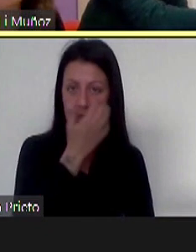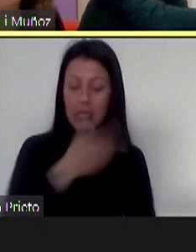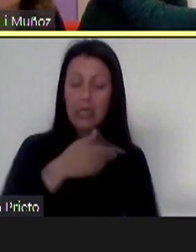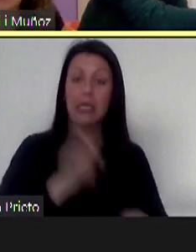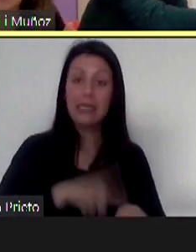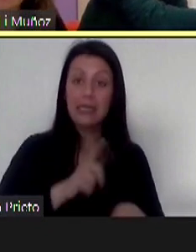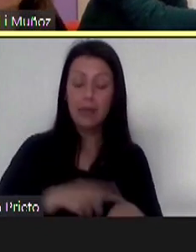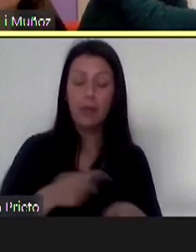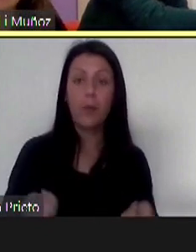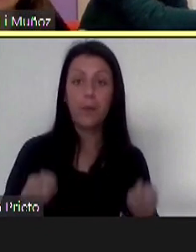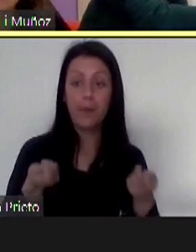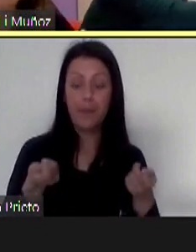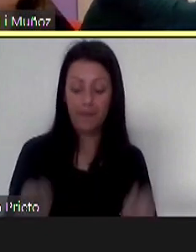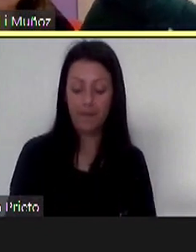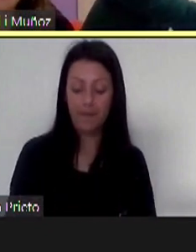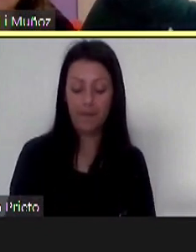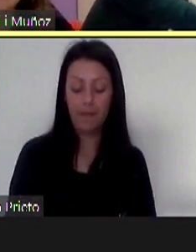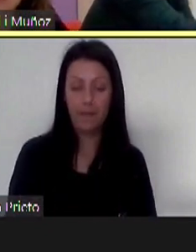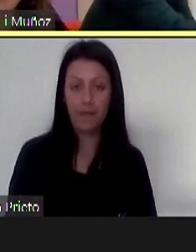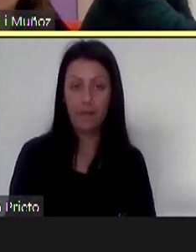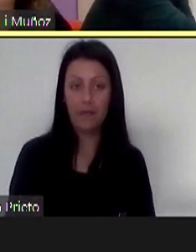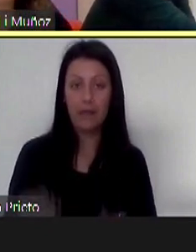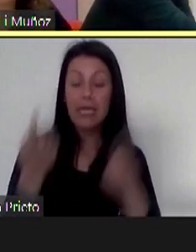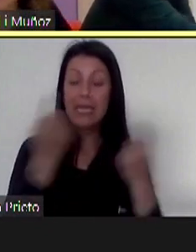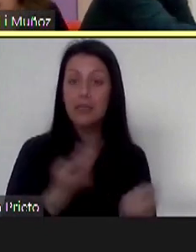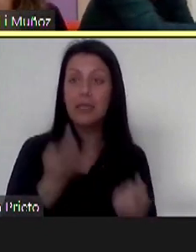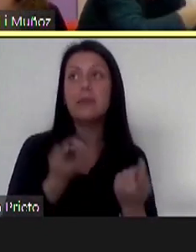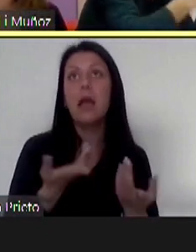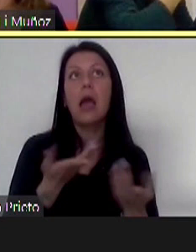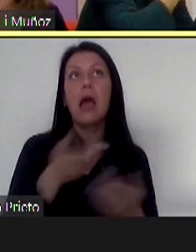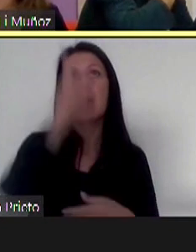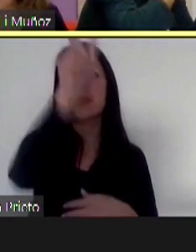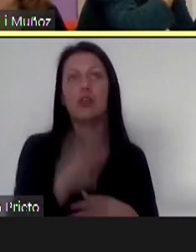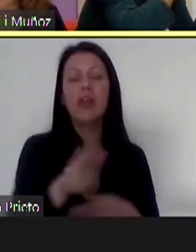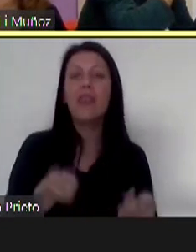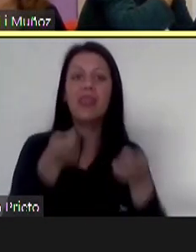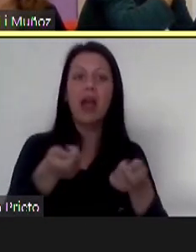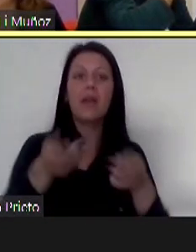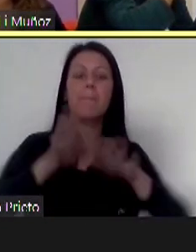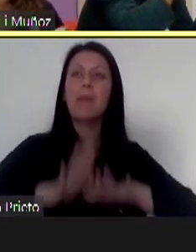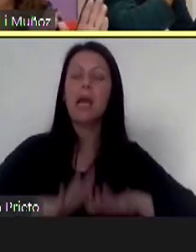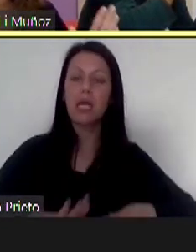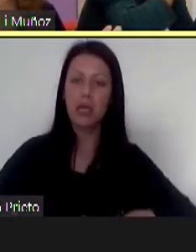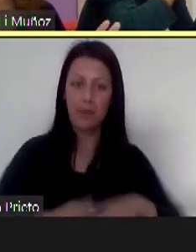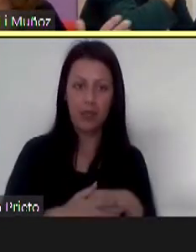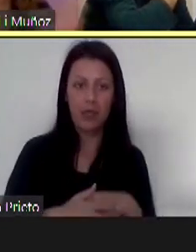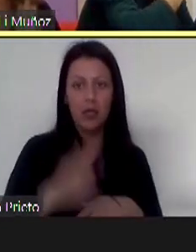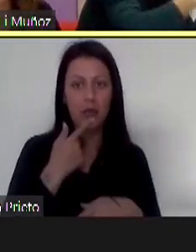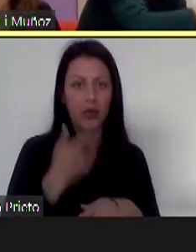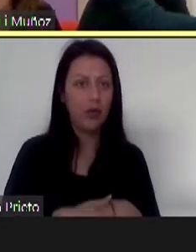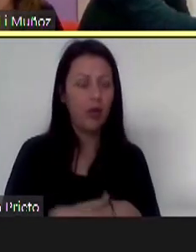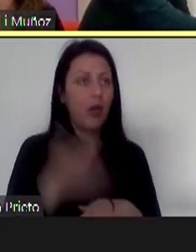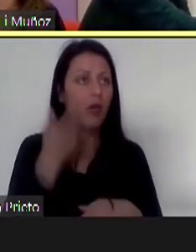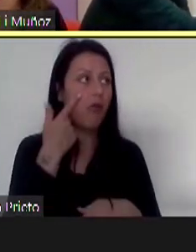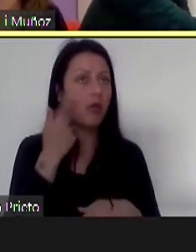este tipo, o sea, intentar dejar a la persona más calmada. No decir, uy, como está viendo cosas,